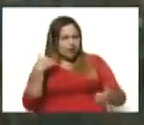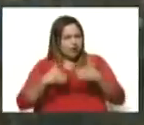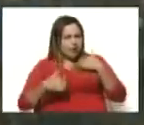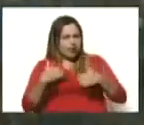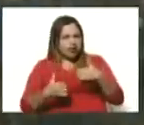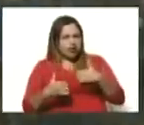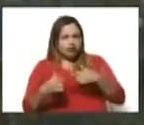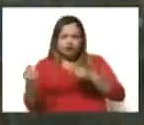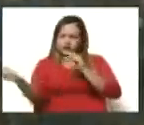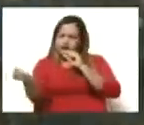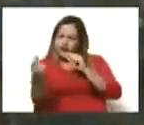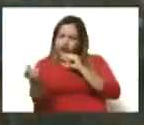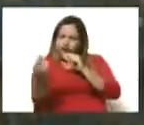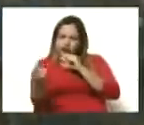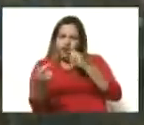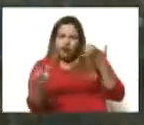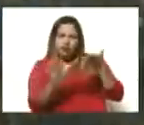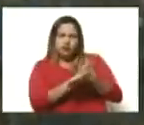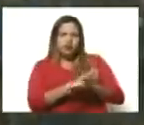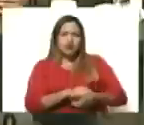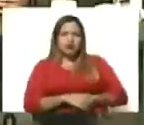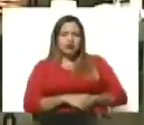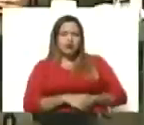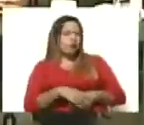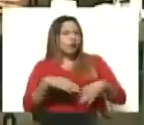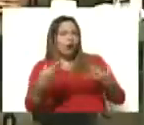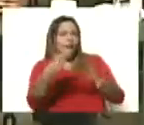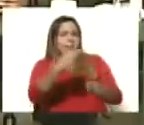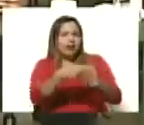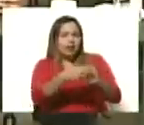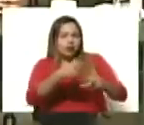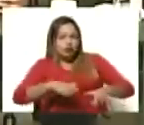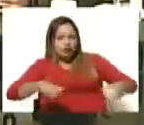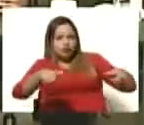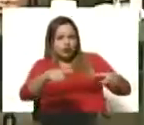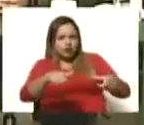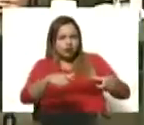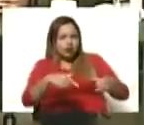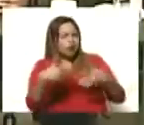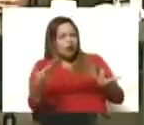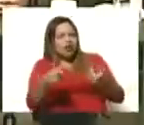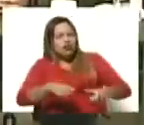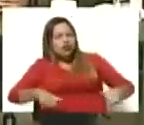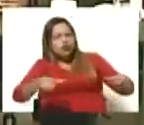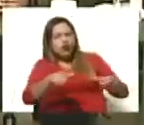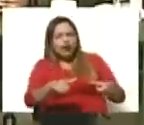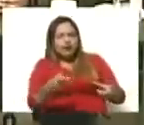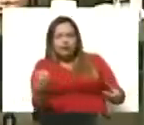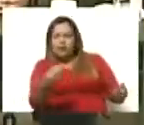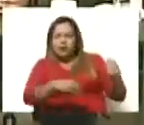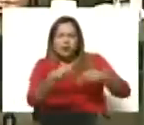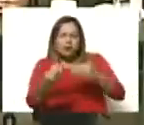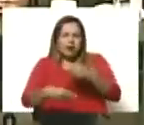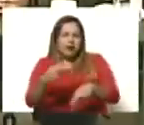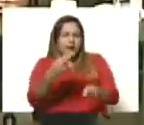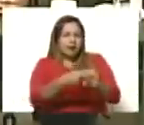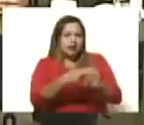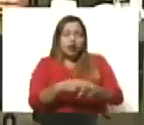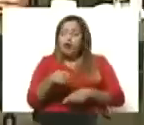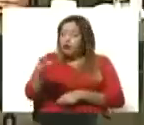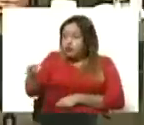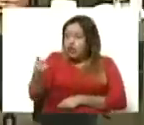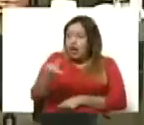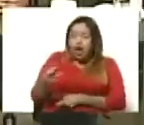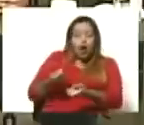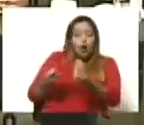será discutido lo que es el mapa de amenaza que se presenta en la zona. ¿Cuáles son las zonas que tienen una amenaza que no puede ser? Para que ustedes lo